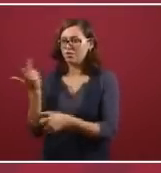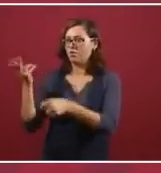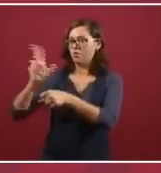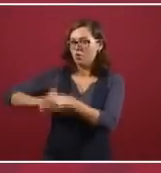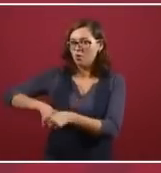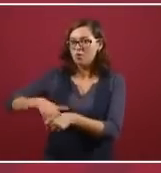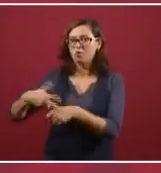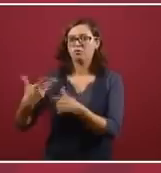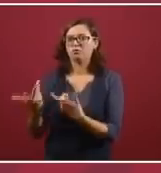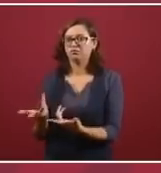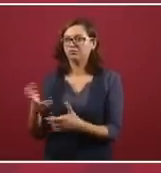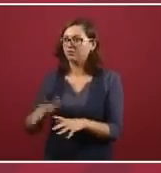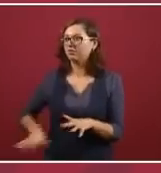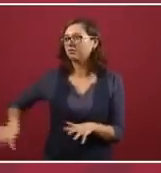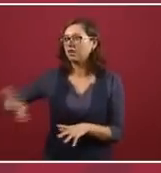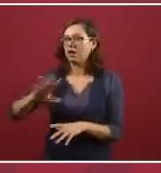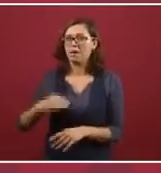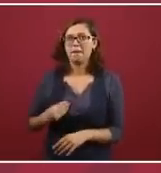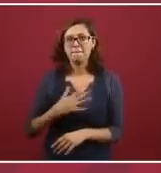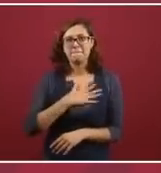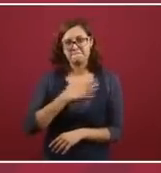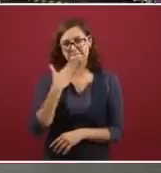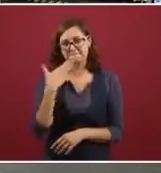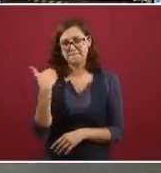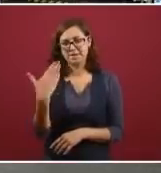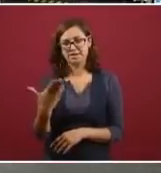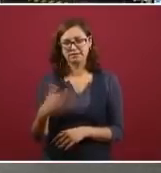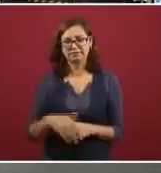que haya bienestar.